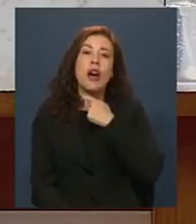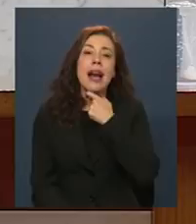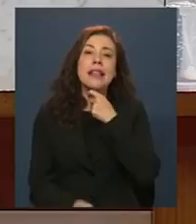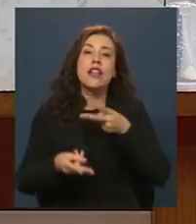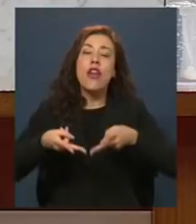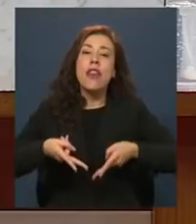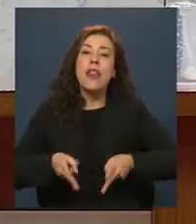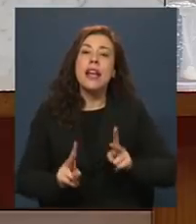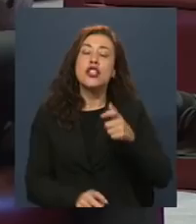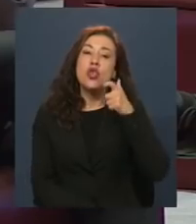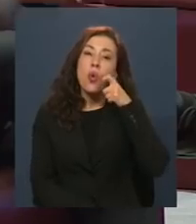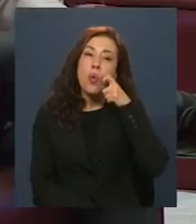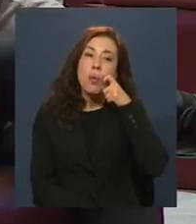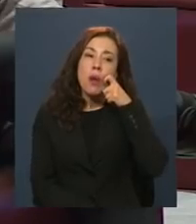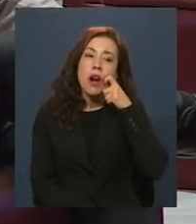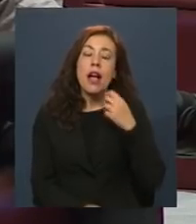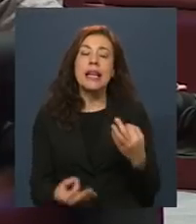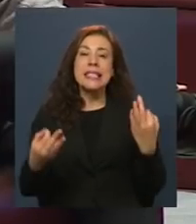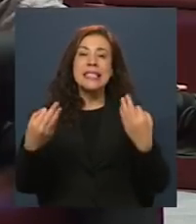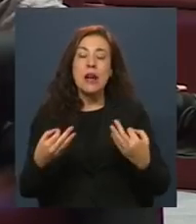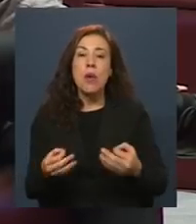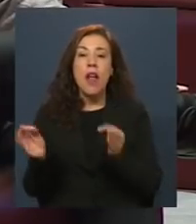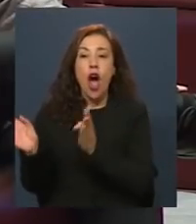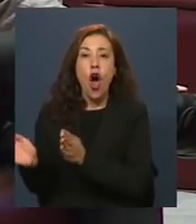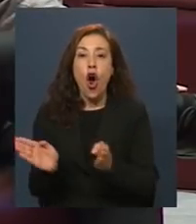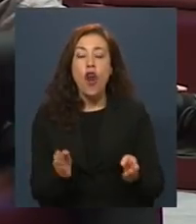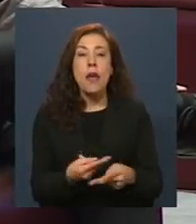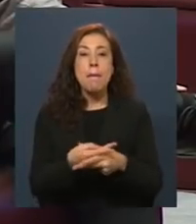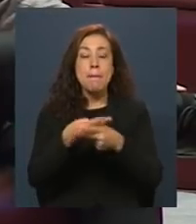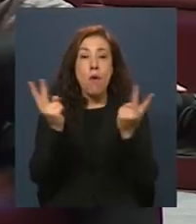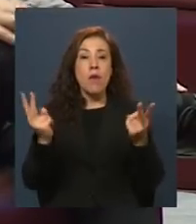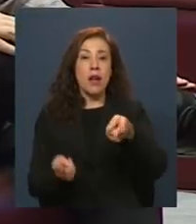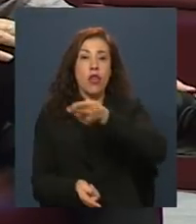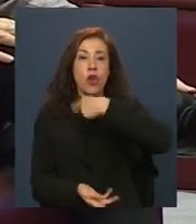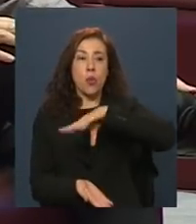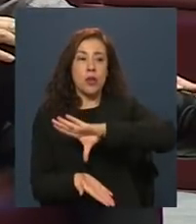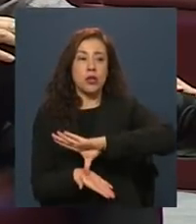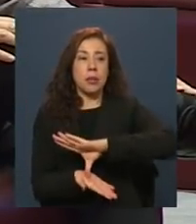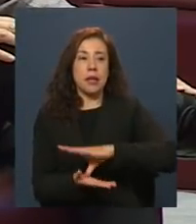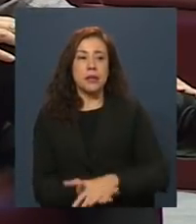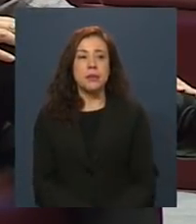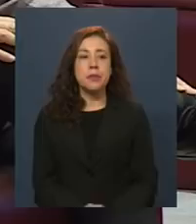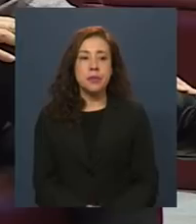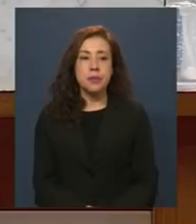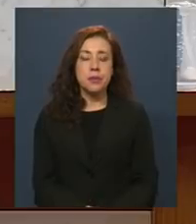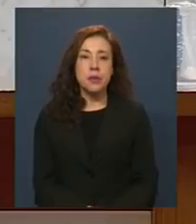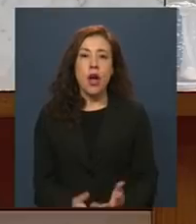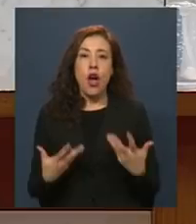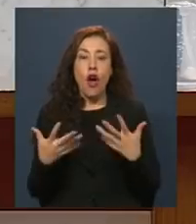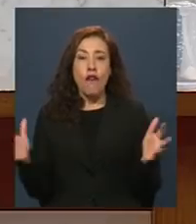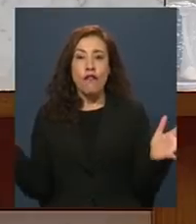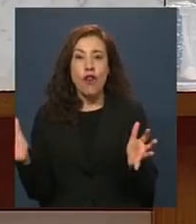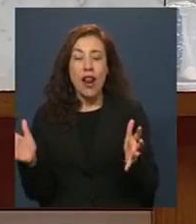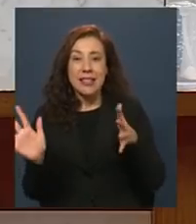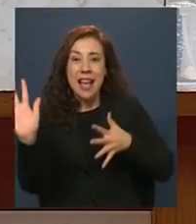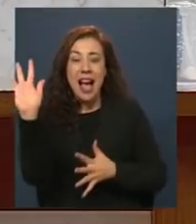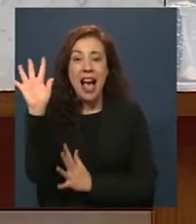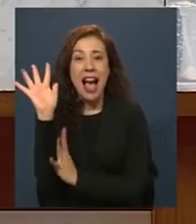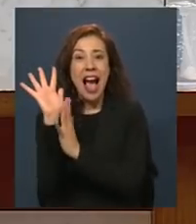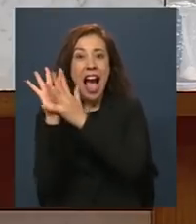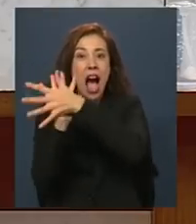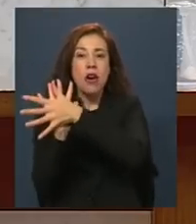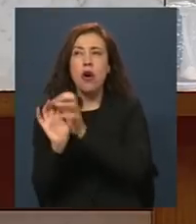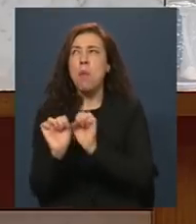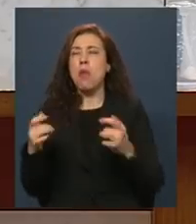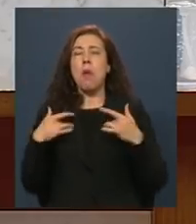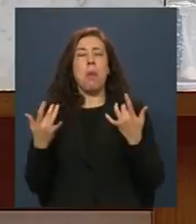derechos humanos y de seguridad y orden público que exhibe nuestro país. La violencia en la Araucanía no nos puede dejar